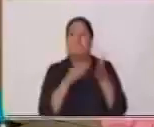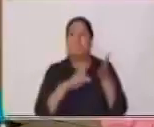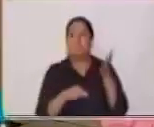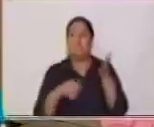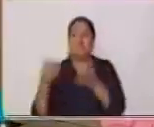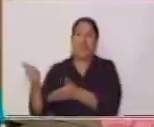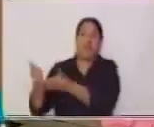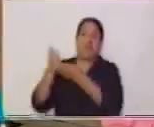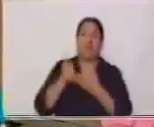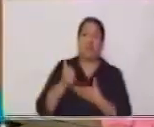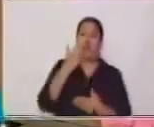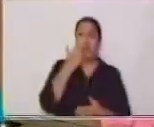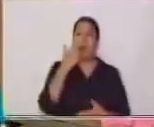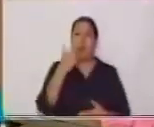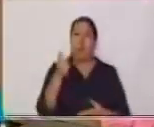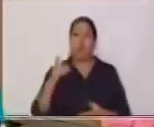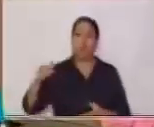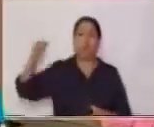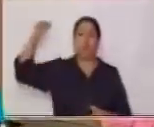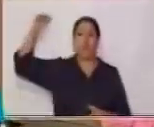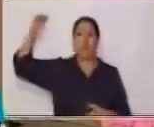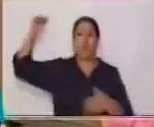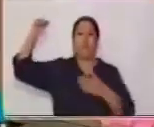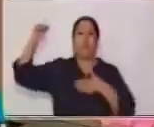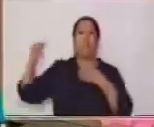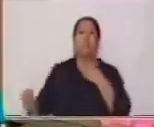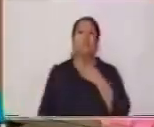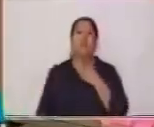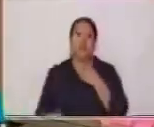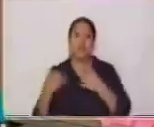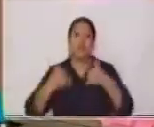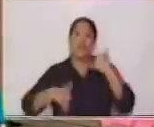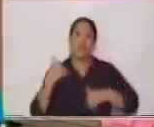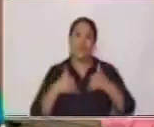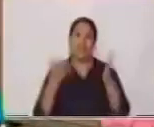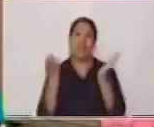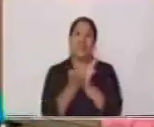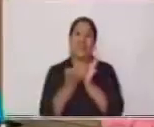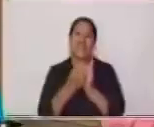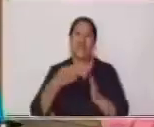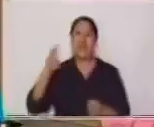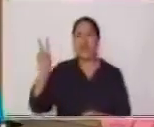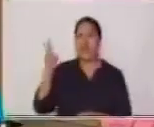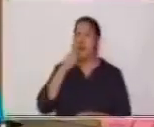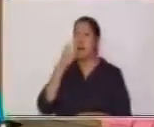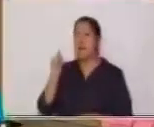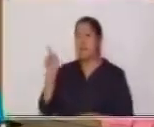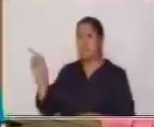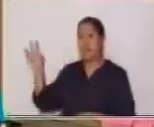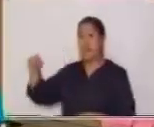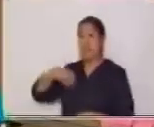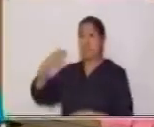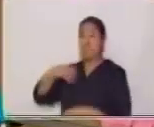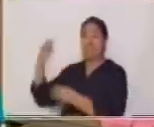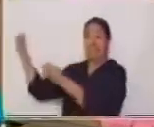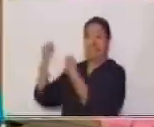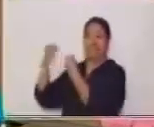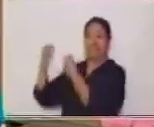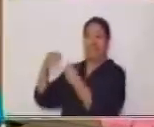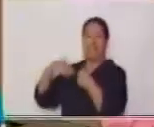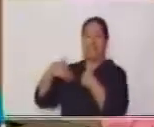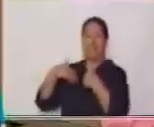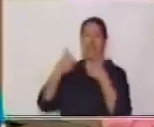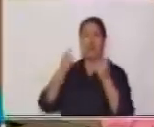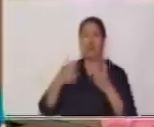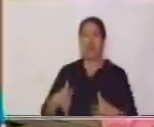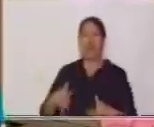hermana mayor. Nos gusta jugar a la escuela. Mi hermana es la maestra y yo soy su alumno. Jugamos con las letras y sin saberlo, de